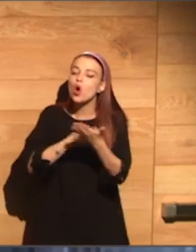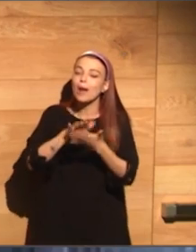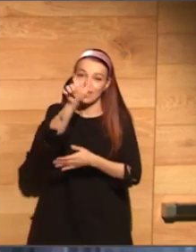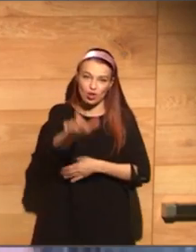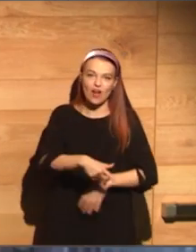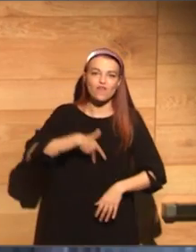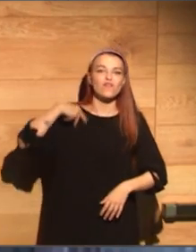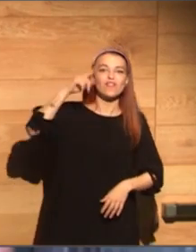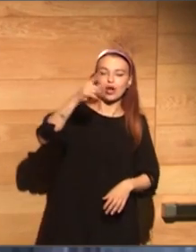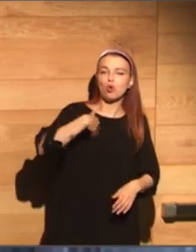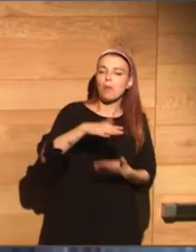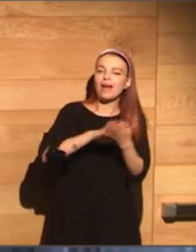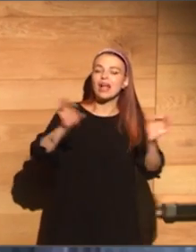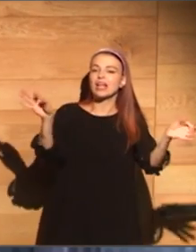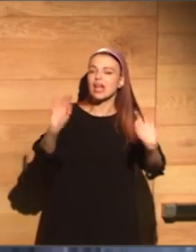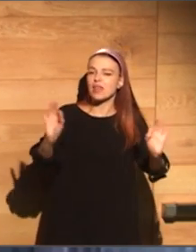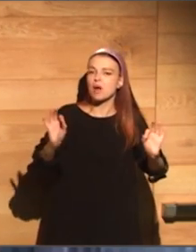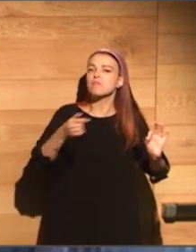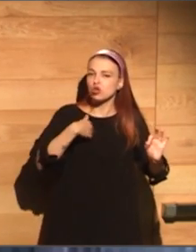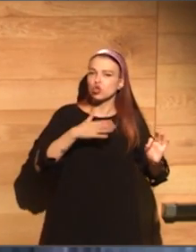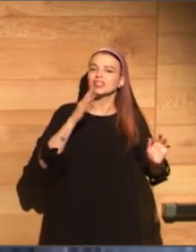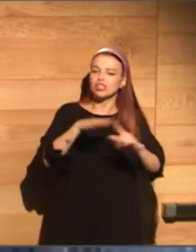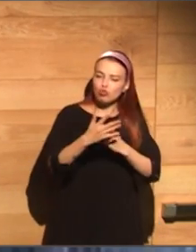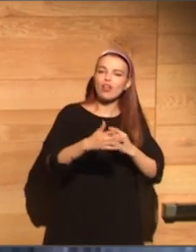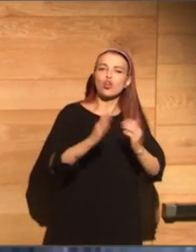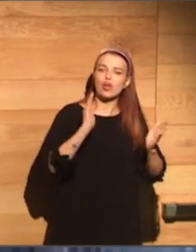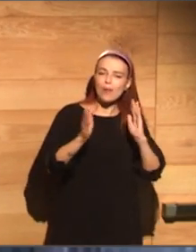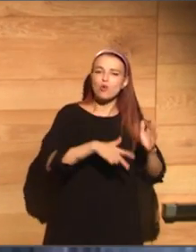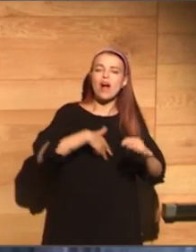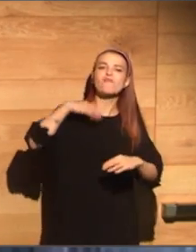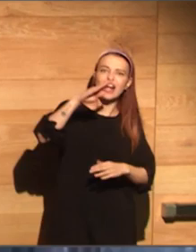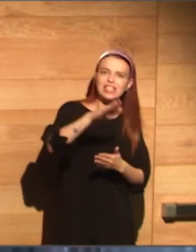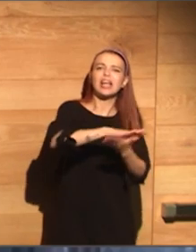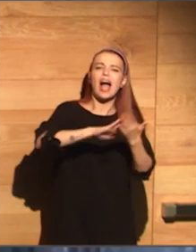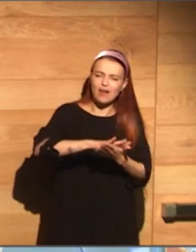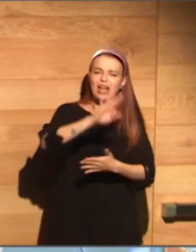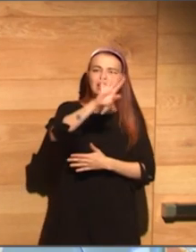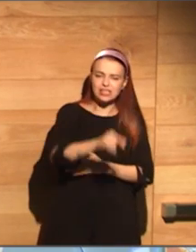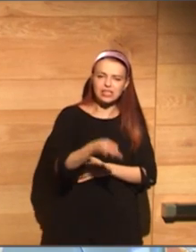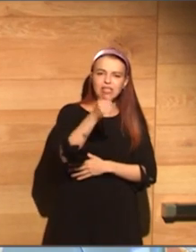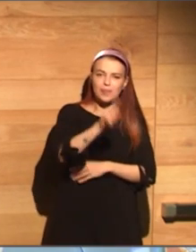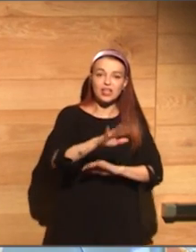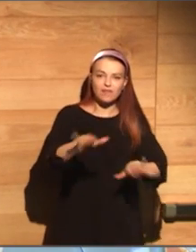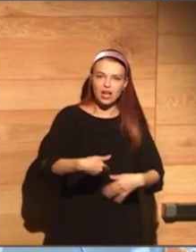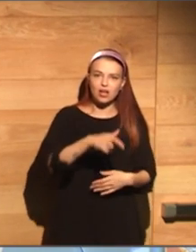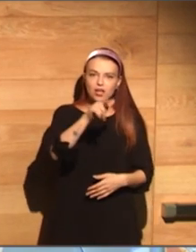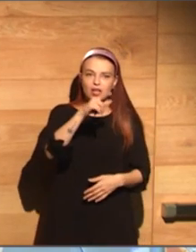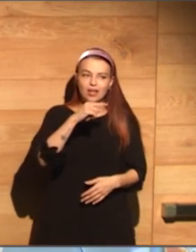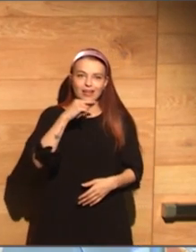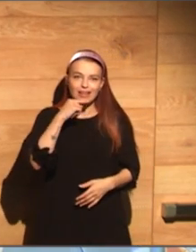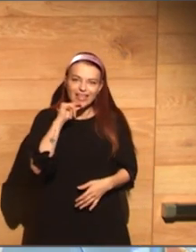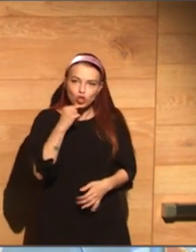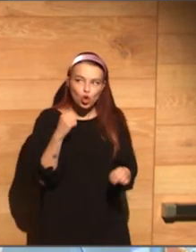estamos viviendo, que acabe contratado en la película como asesor cinegético y que se acabe rodando con los rifles del abuelo